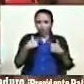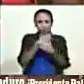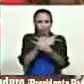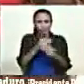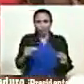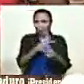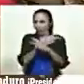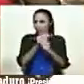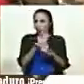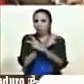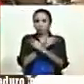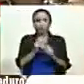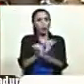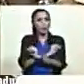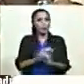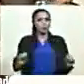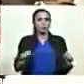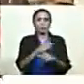Me niego mil veces.